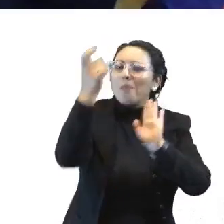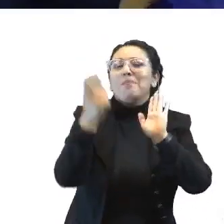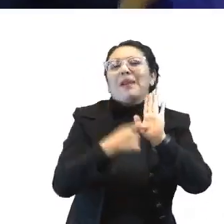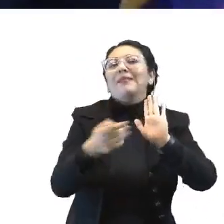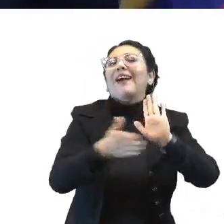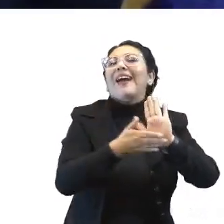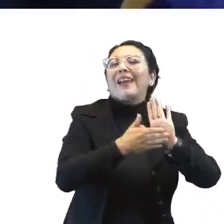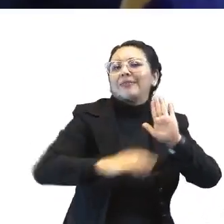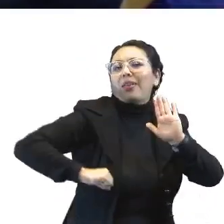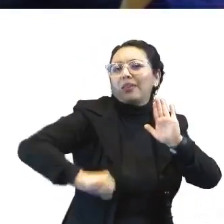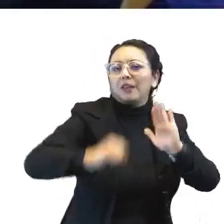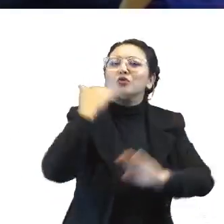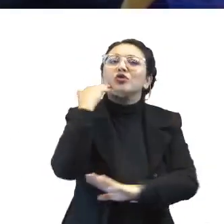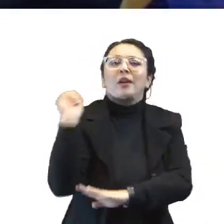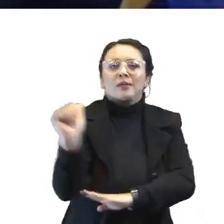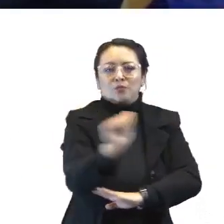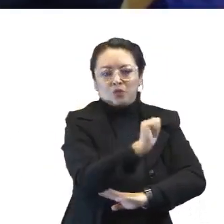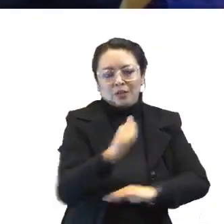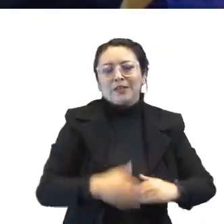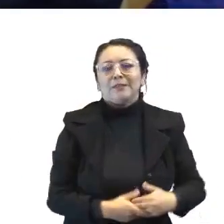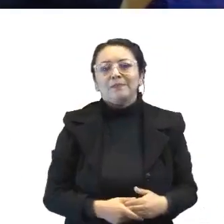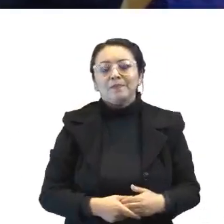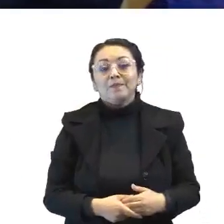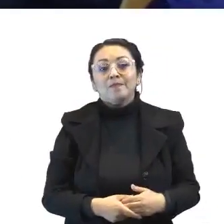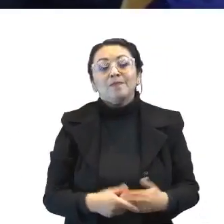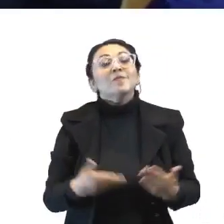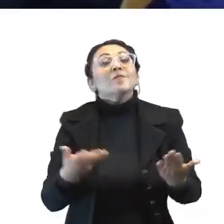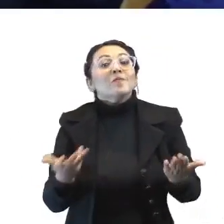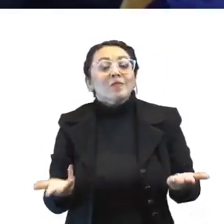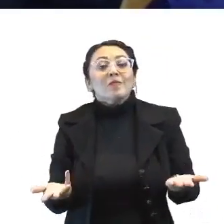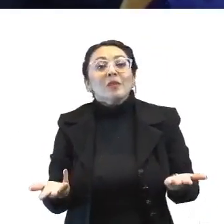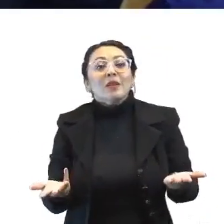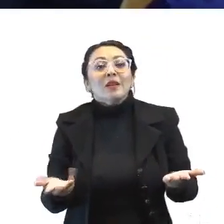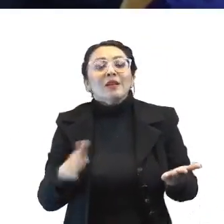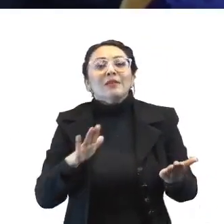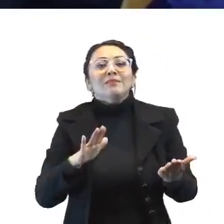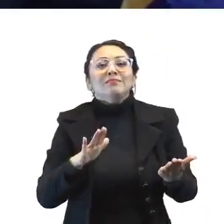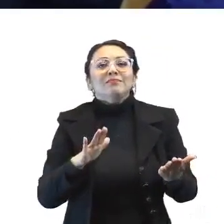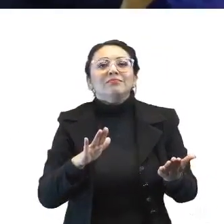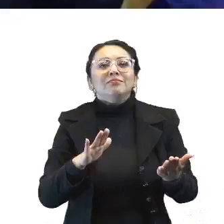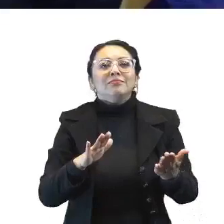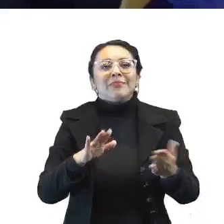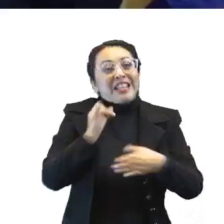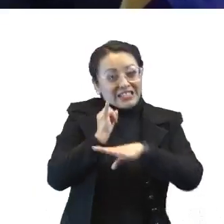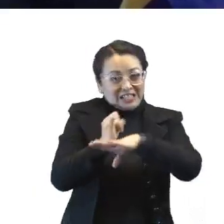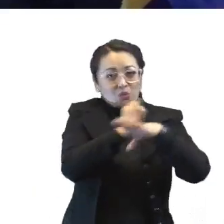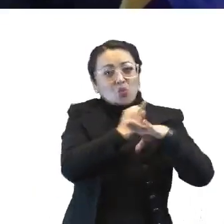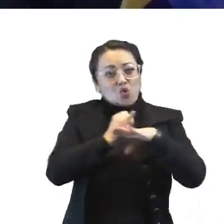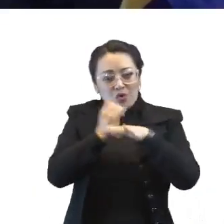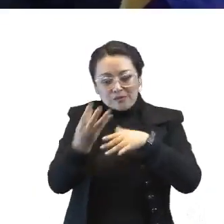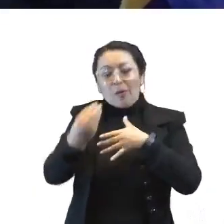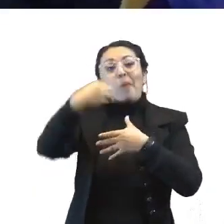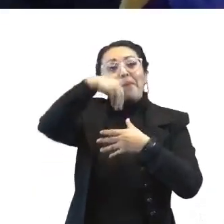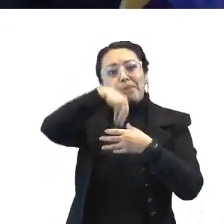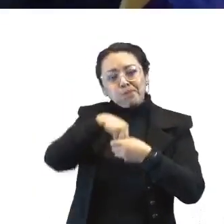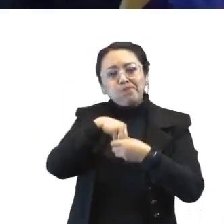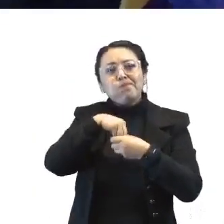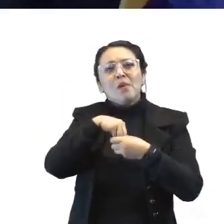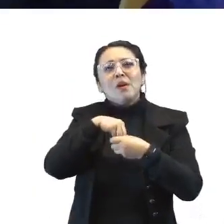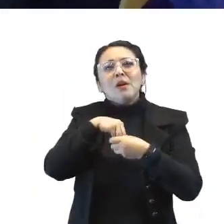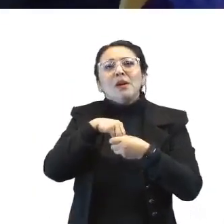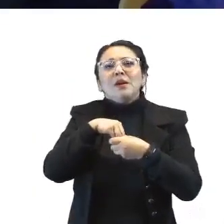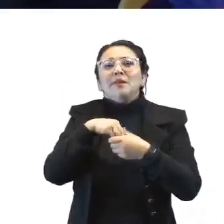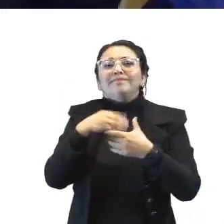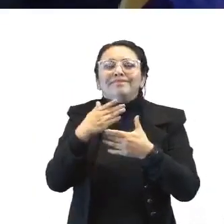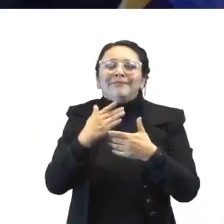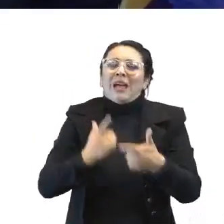los derechos de las mujeres. Entonces, dentro de nuestras propias instituciones, siempre es